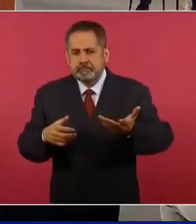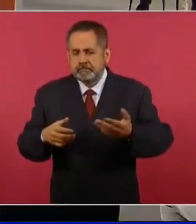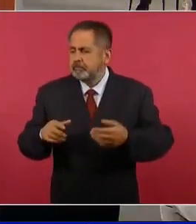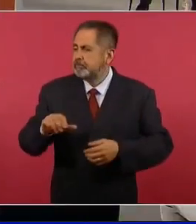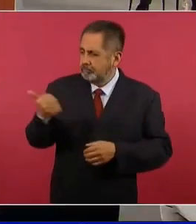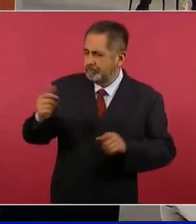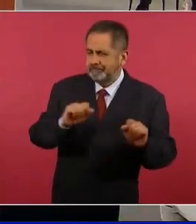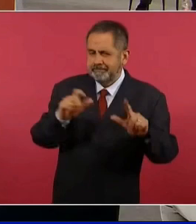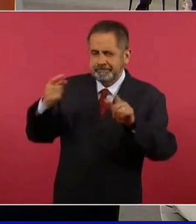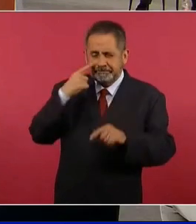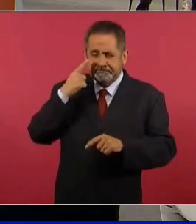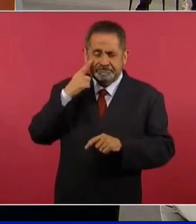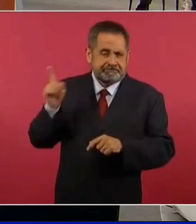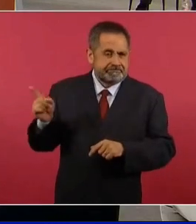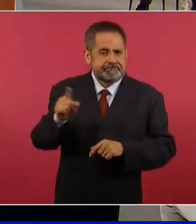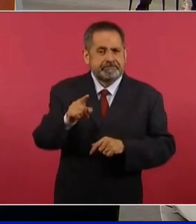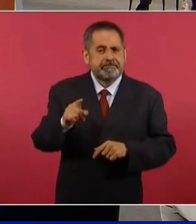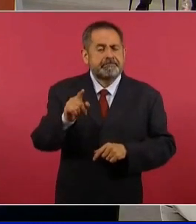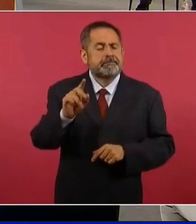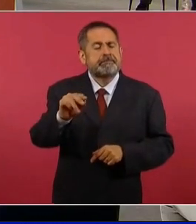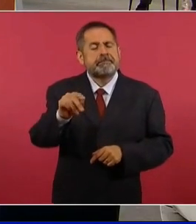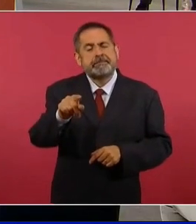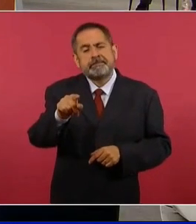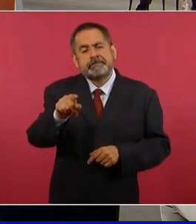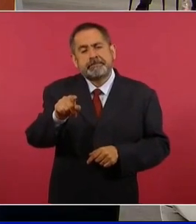pones la